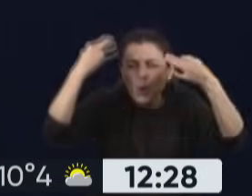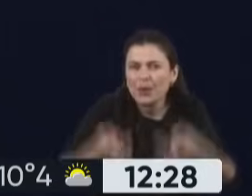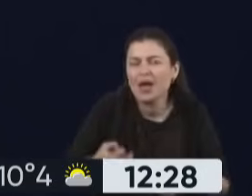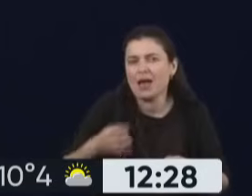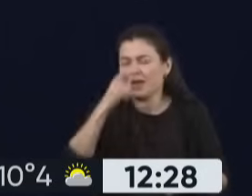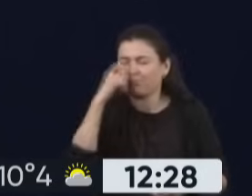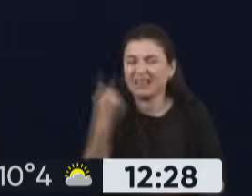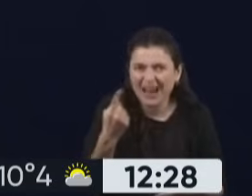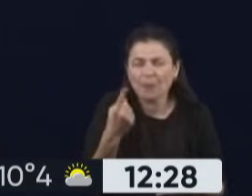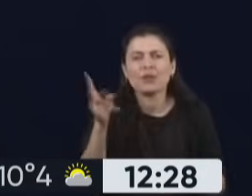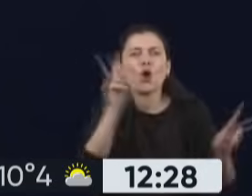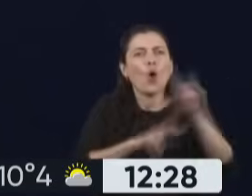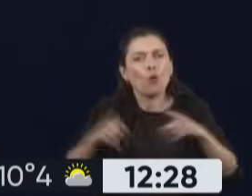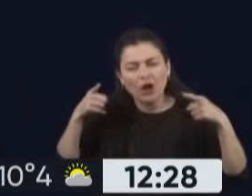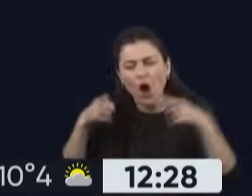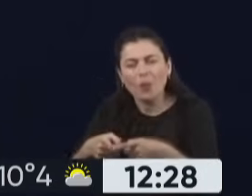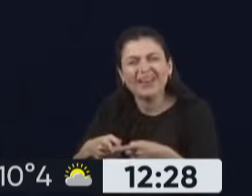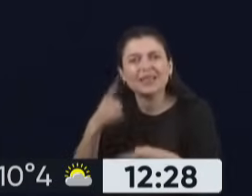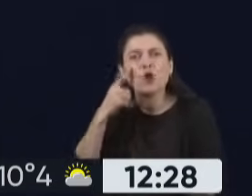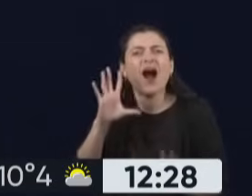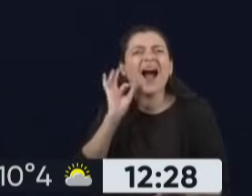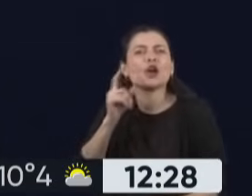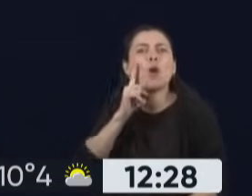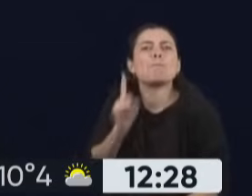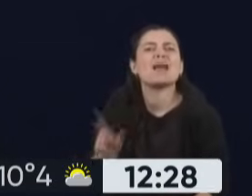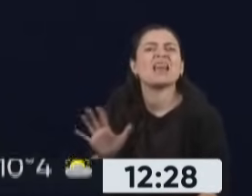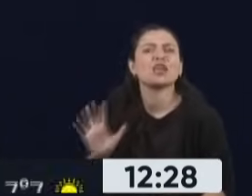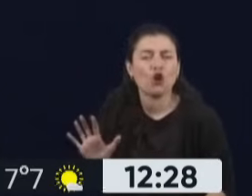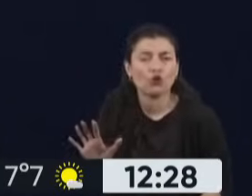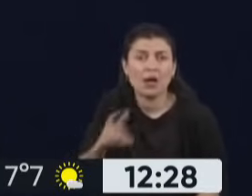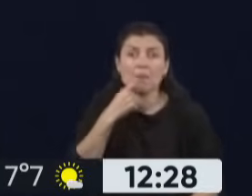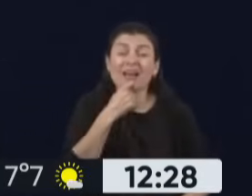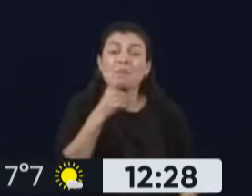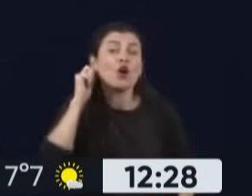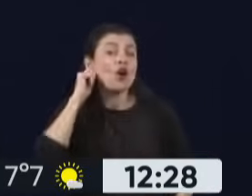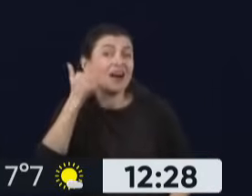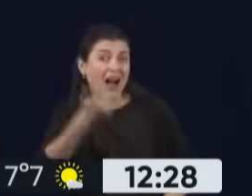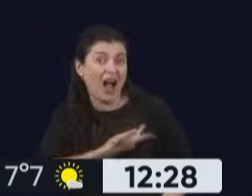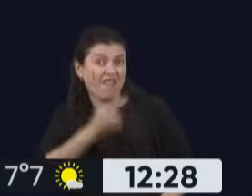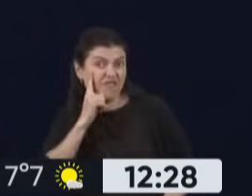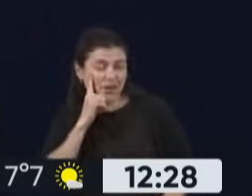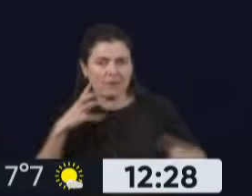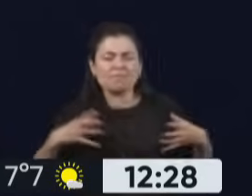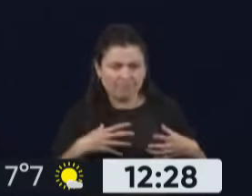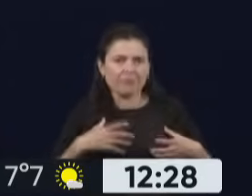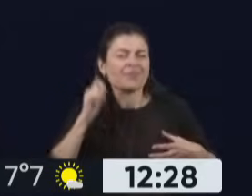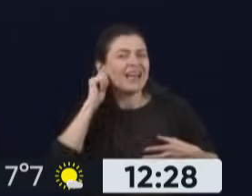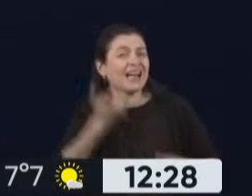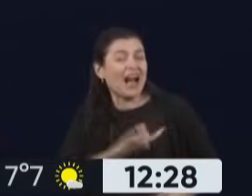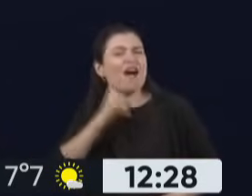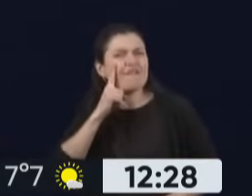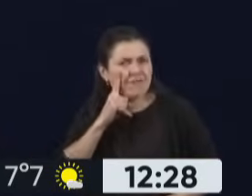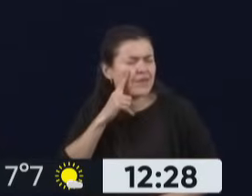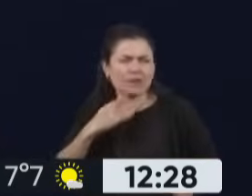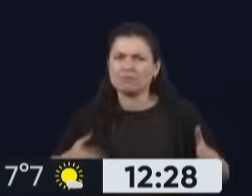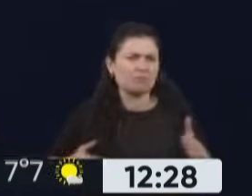tiene que ver con el enfoque basado en el riesgo. Preguntaste por Gafi. Para Gafi este enfoque basado en el riesgo es el pilar de